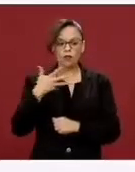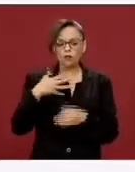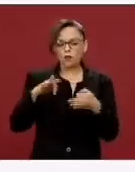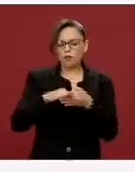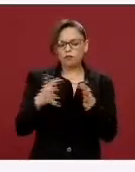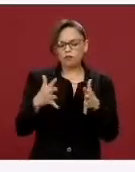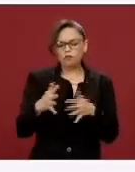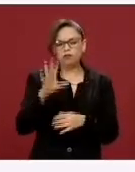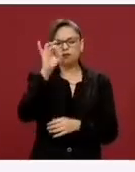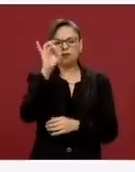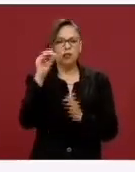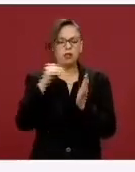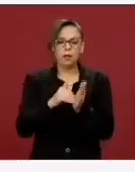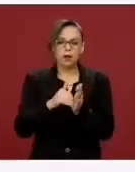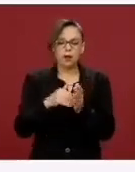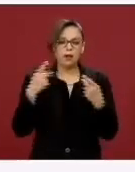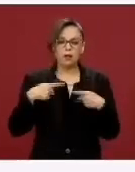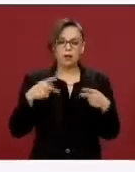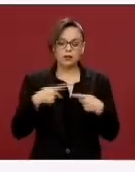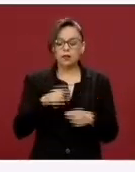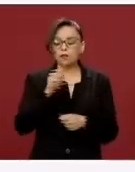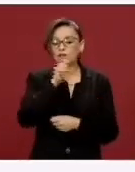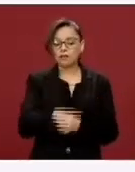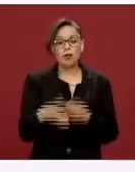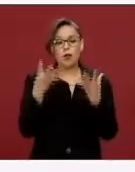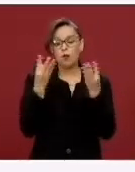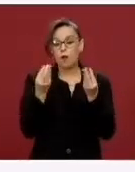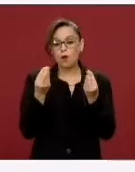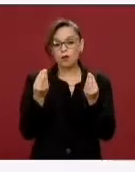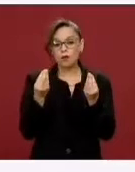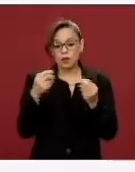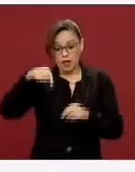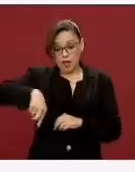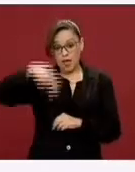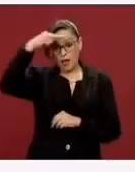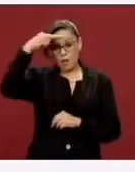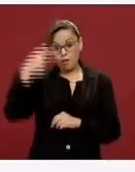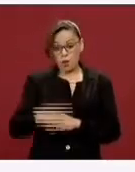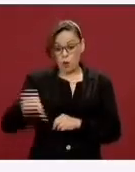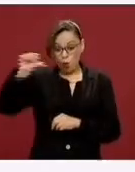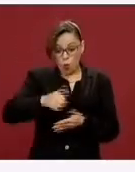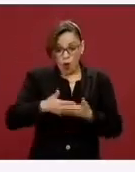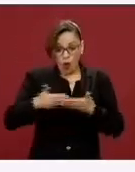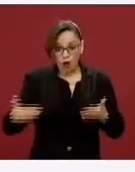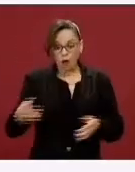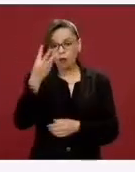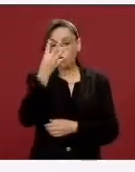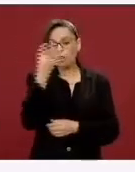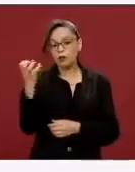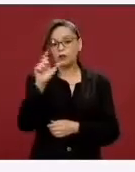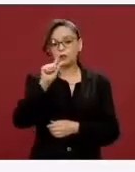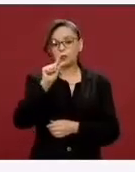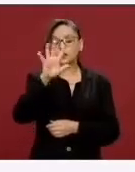30,000 casos, también muchos. Y México tiene hoy 475